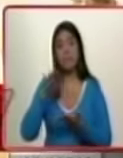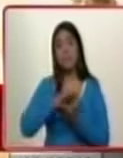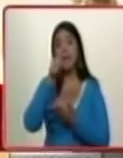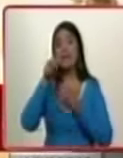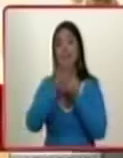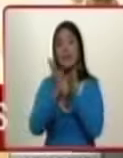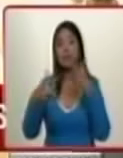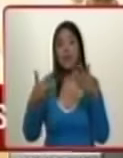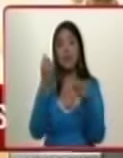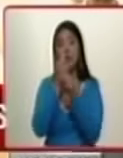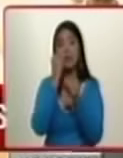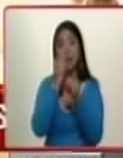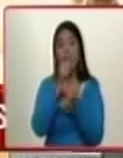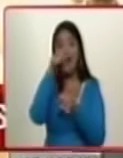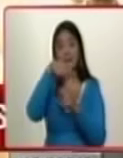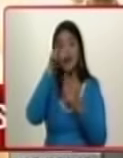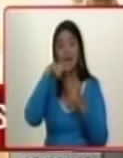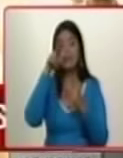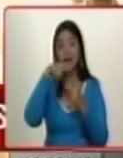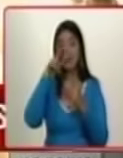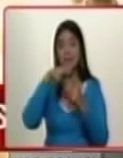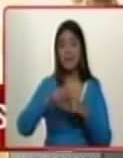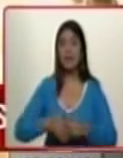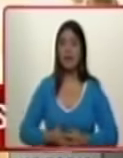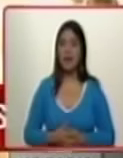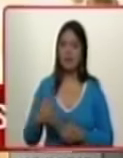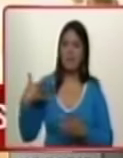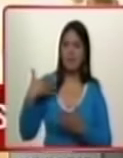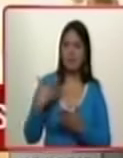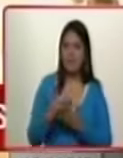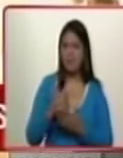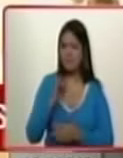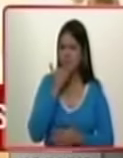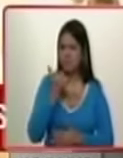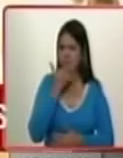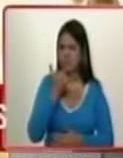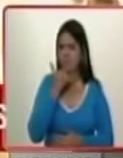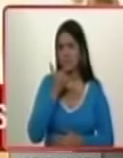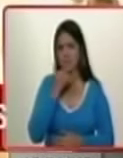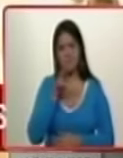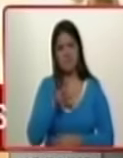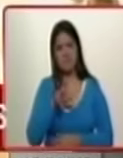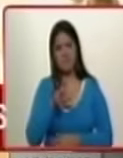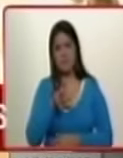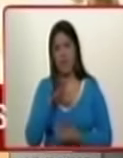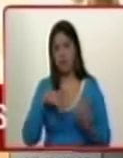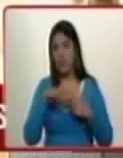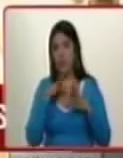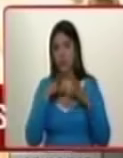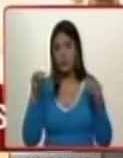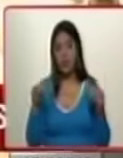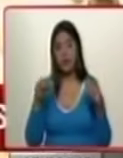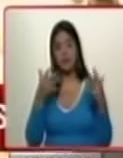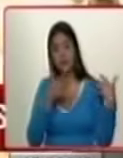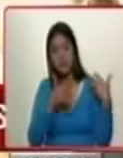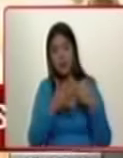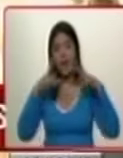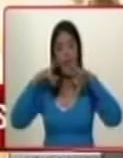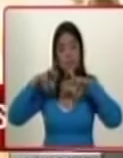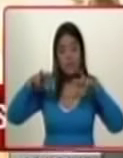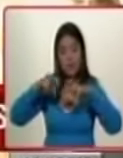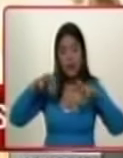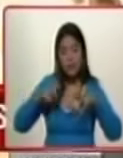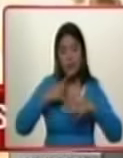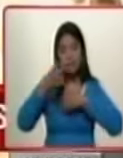18 funcionarios en el estado Táchira que venían cometiendo uno u otro tipo de irregularidades, que en el marco del tiempo de las investigaciones